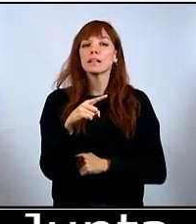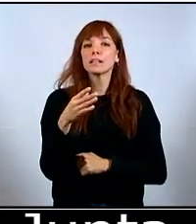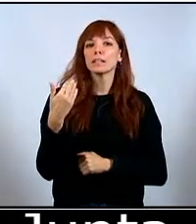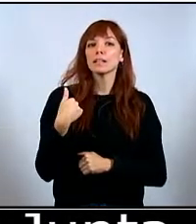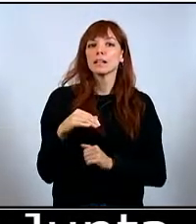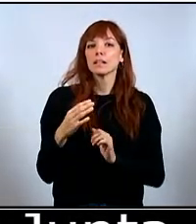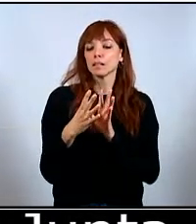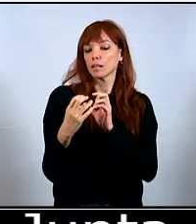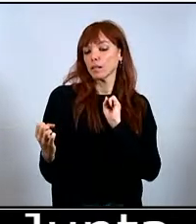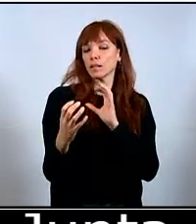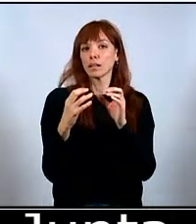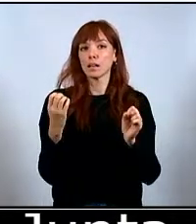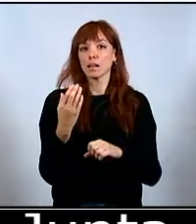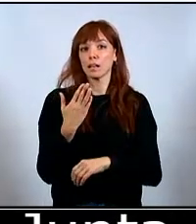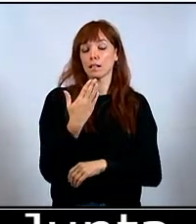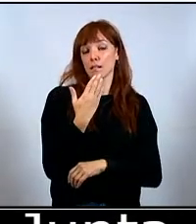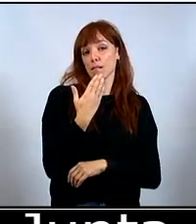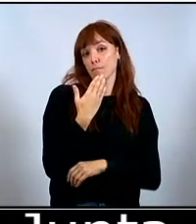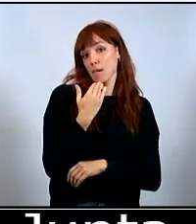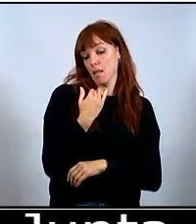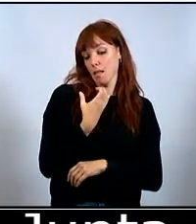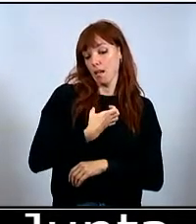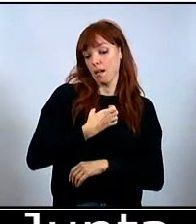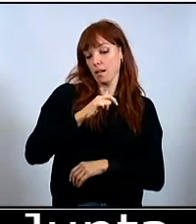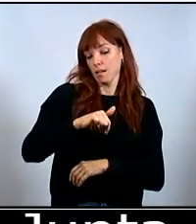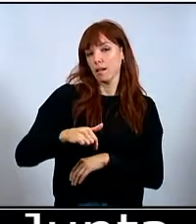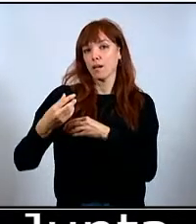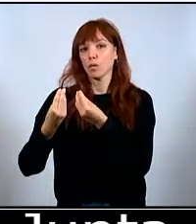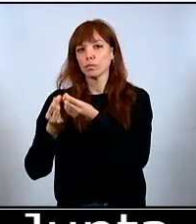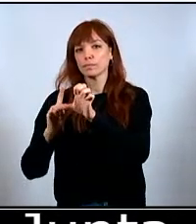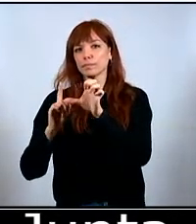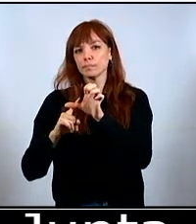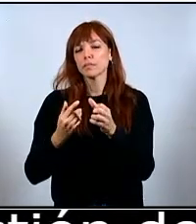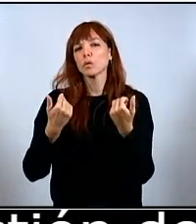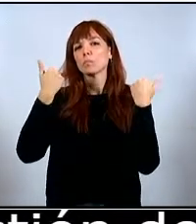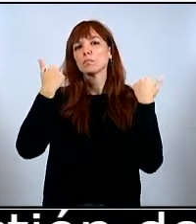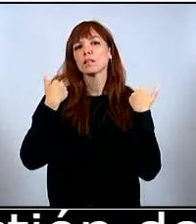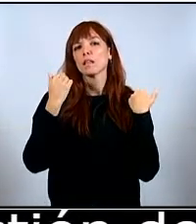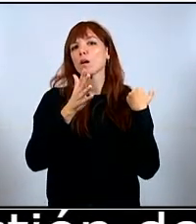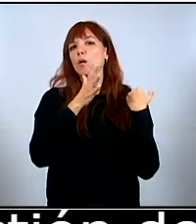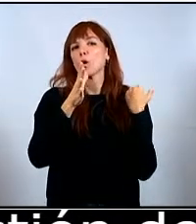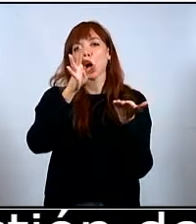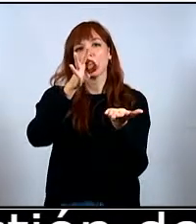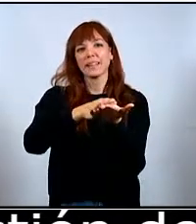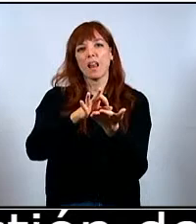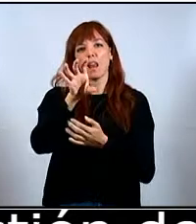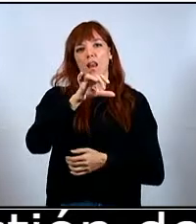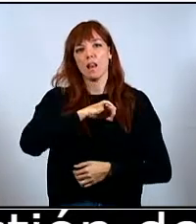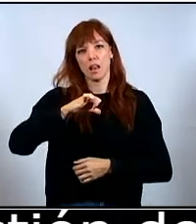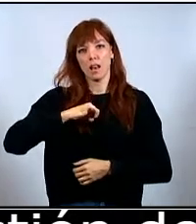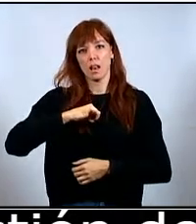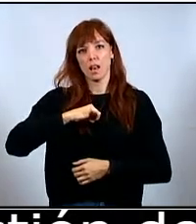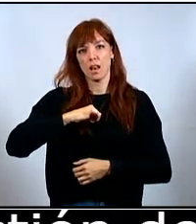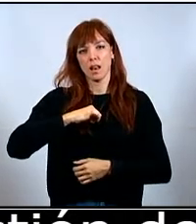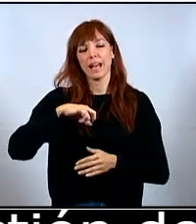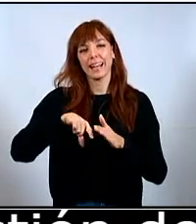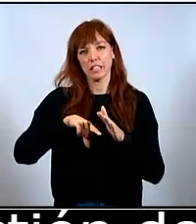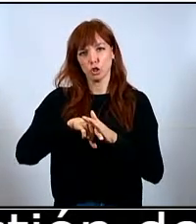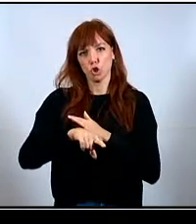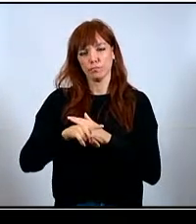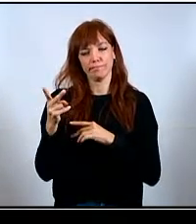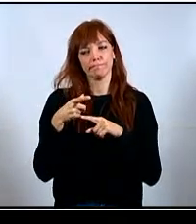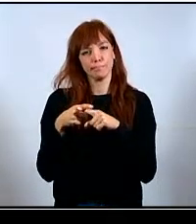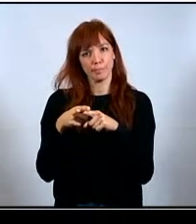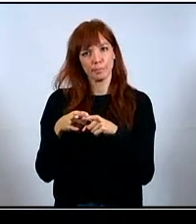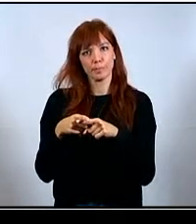el Ayuntamiento de Mérida y el Ejecutivo la gestión de las competencias de Mérida como capital autonómica. En la Consejería